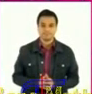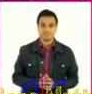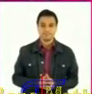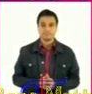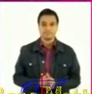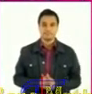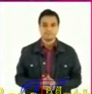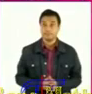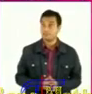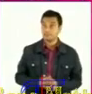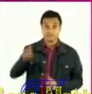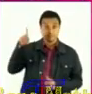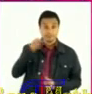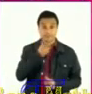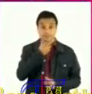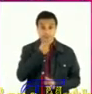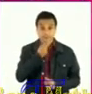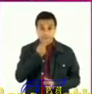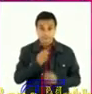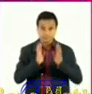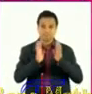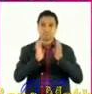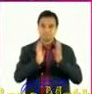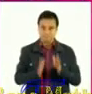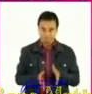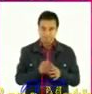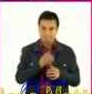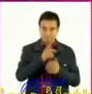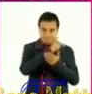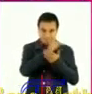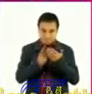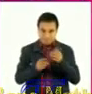Albeni tiene listo su plan de trabajo. Casi termina su proyecto.